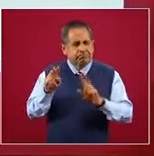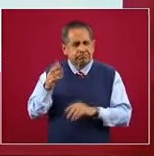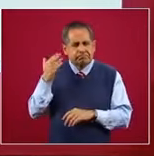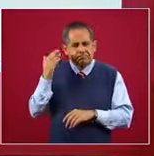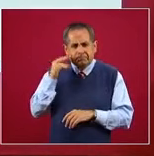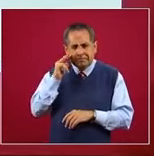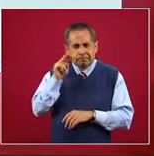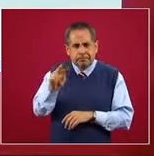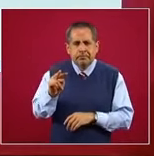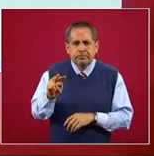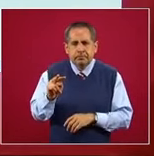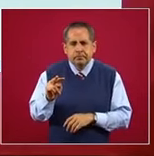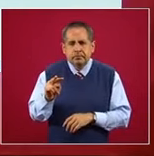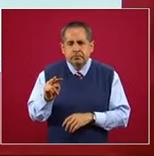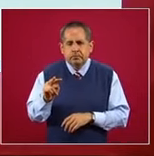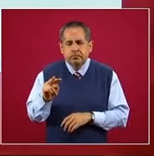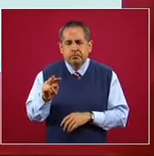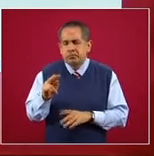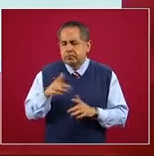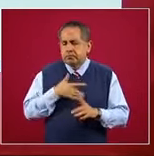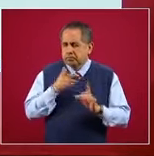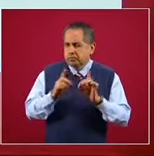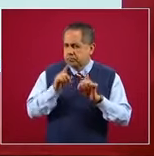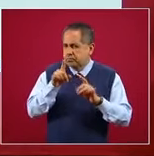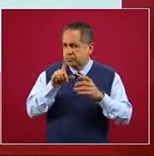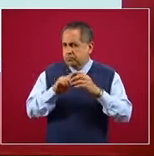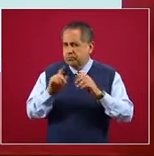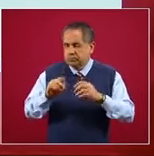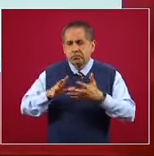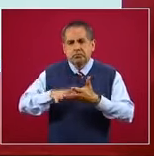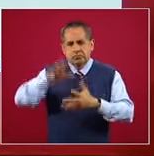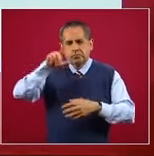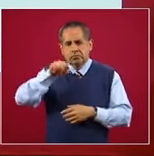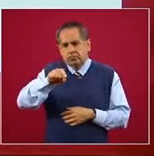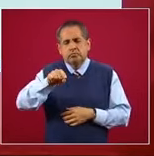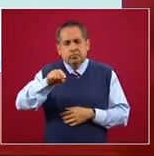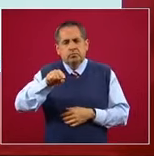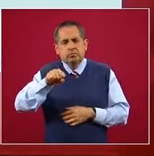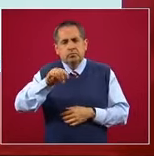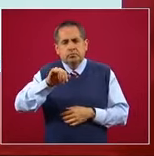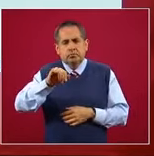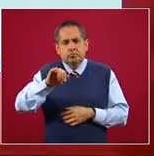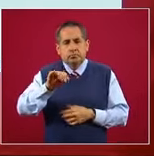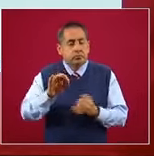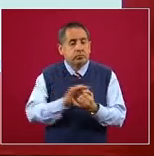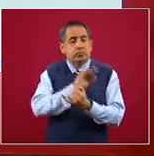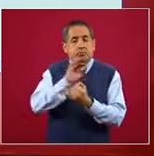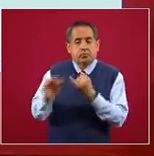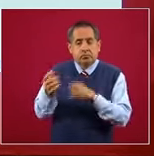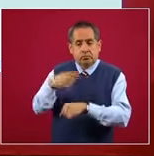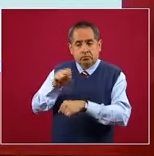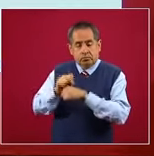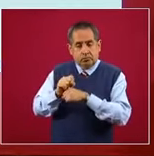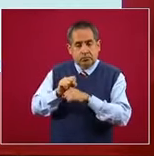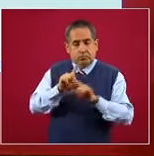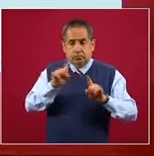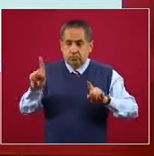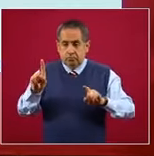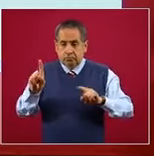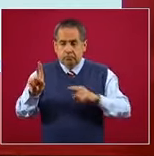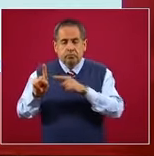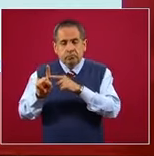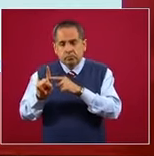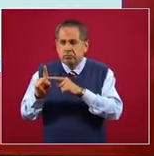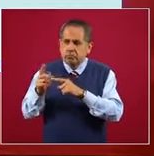la epidemia, y vemos cómo se concentran la mayoría de ellas prácticamente en la última semana y digamos que en las